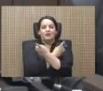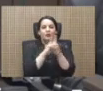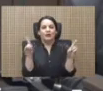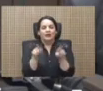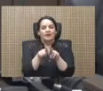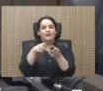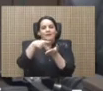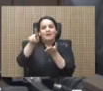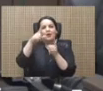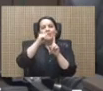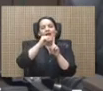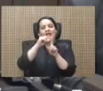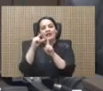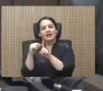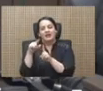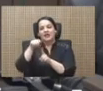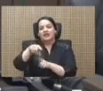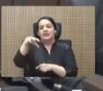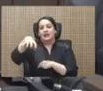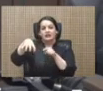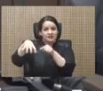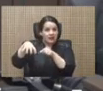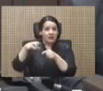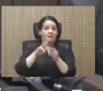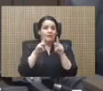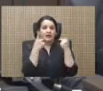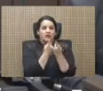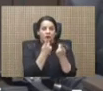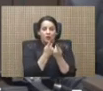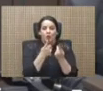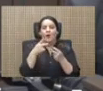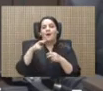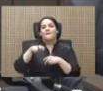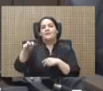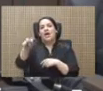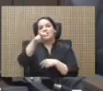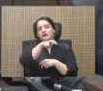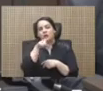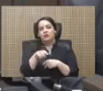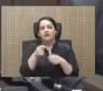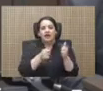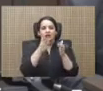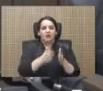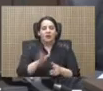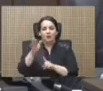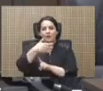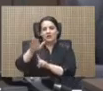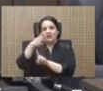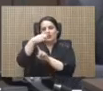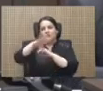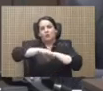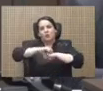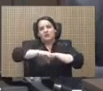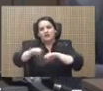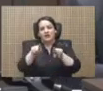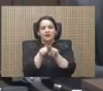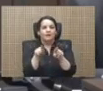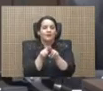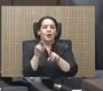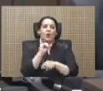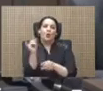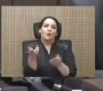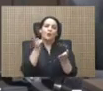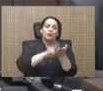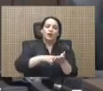pago de alquileres de la sede del partido, viáticos a candidatos a diputados, banderas, publicidad, como la que se le contrató